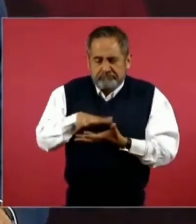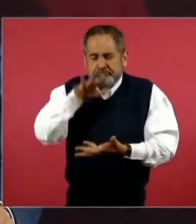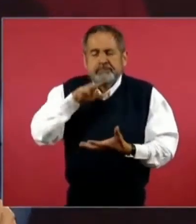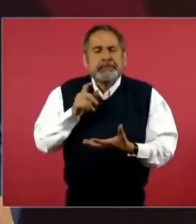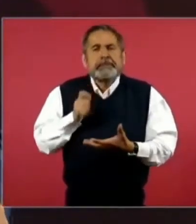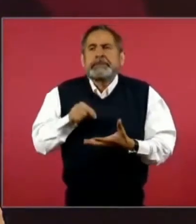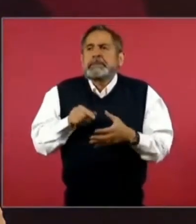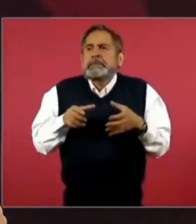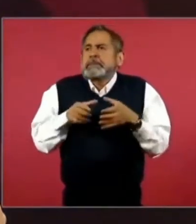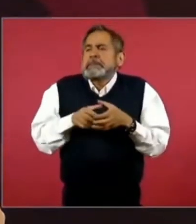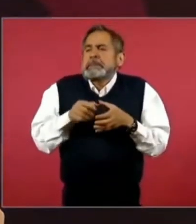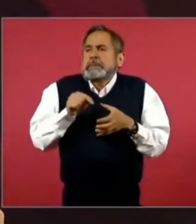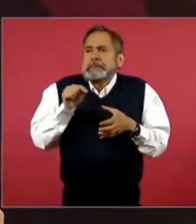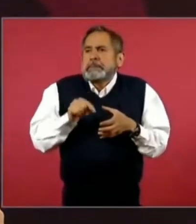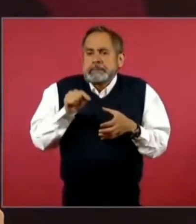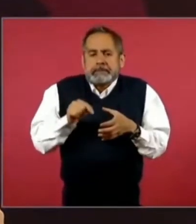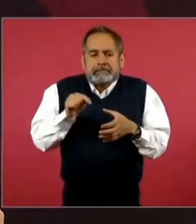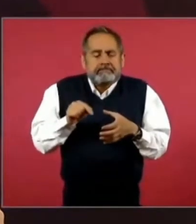mayoritariamente